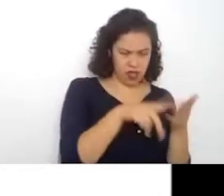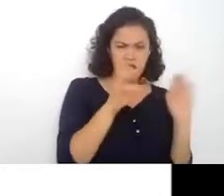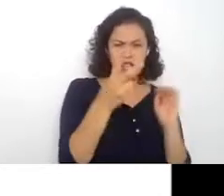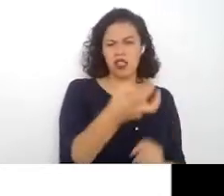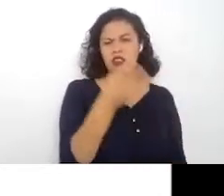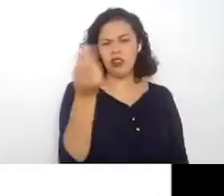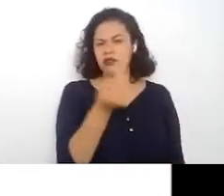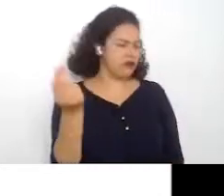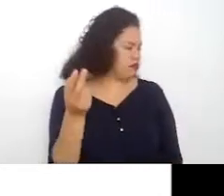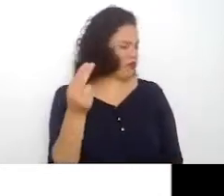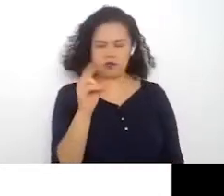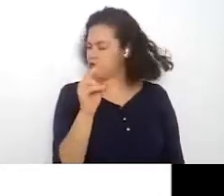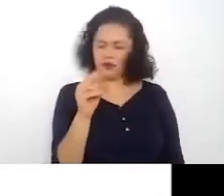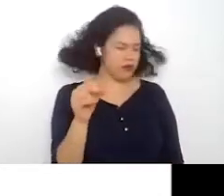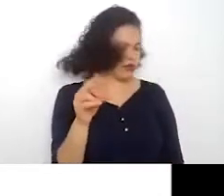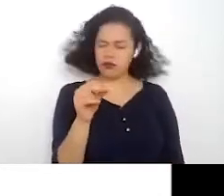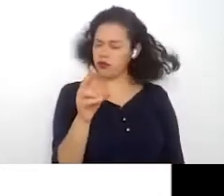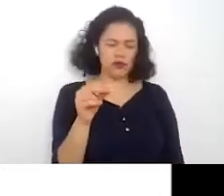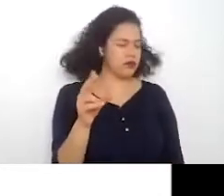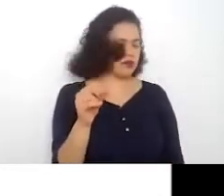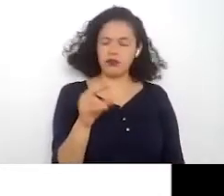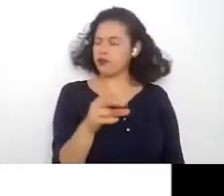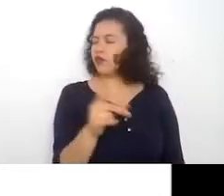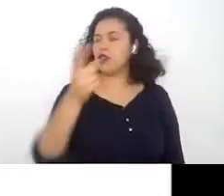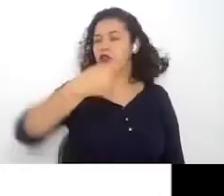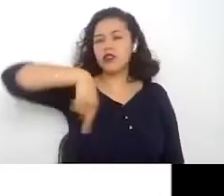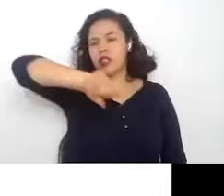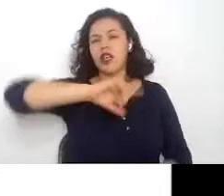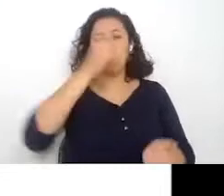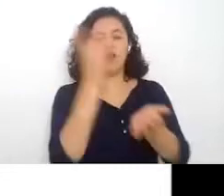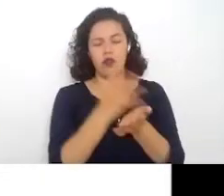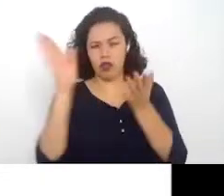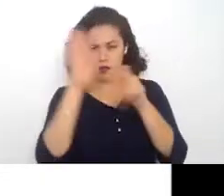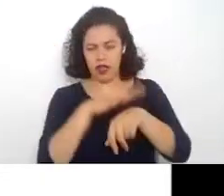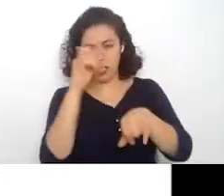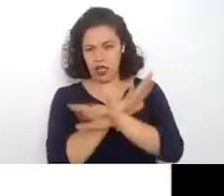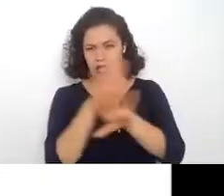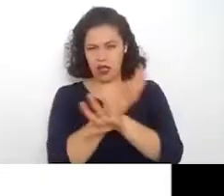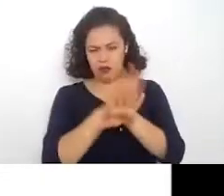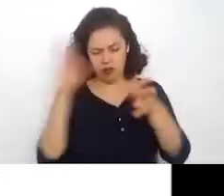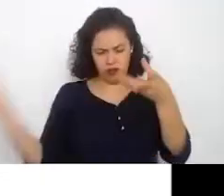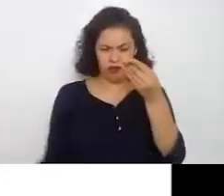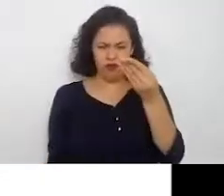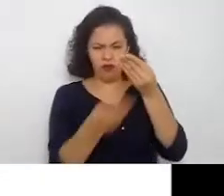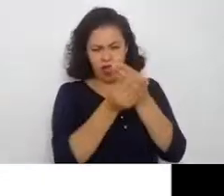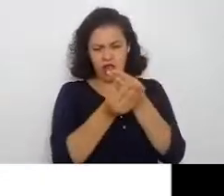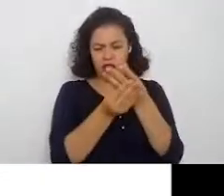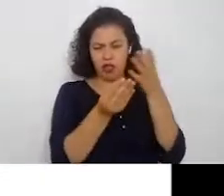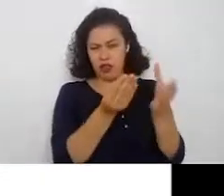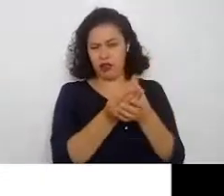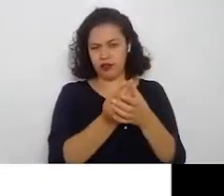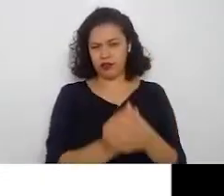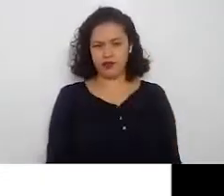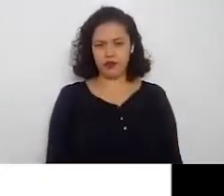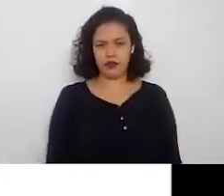No es necesario. Ustedes nada más anexen, ¿verdad? Estos cambios, tal y como está